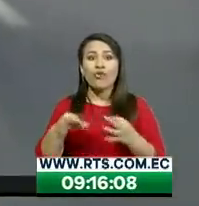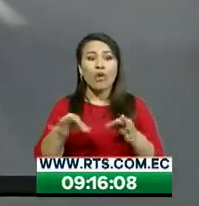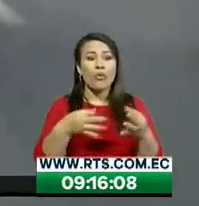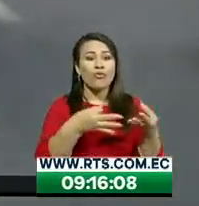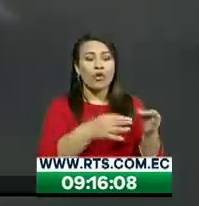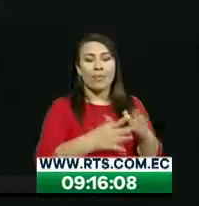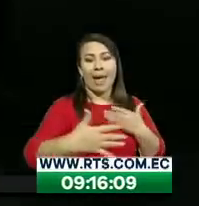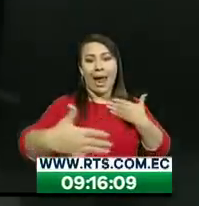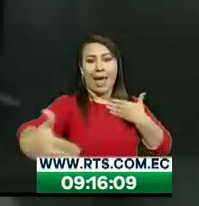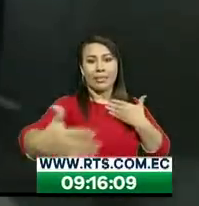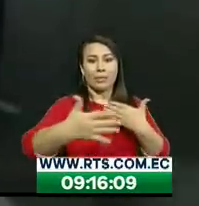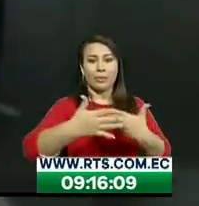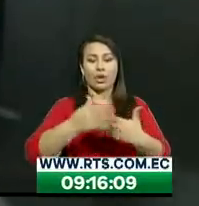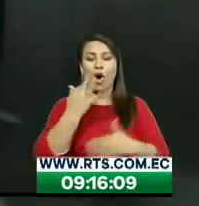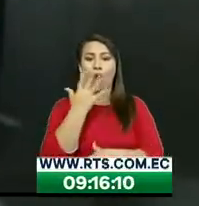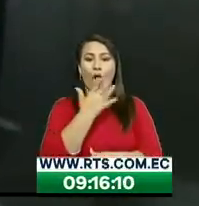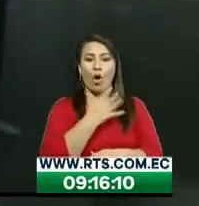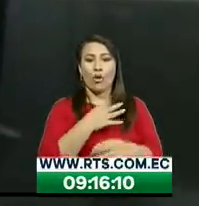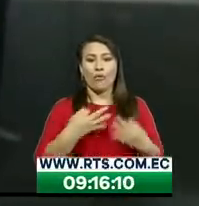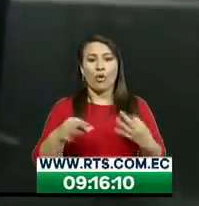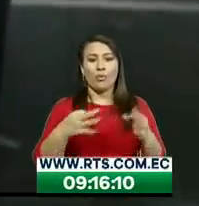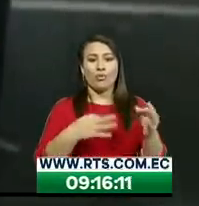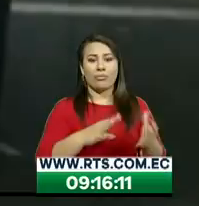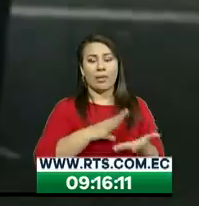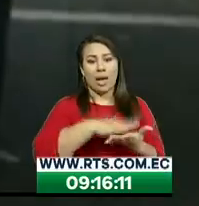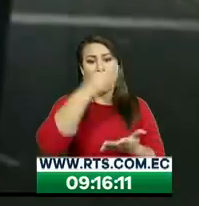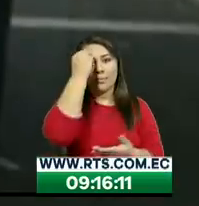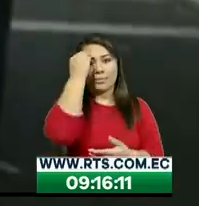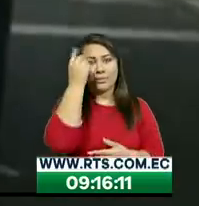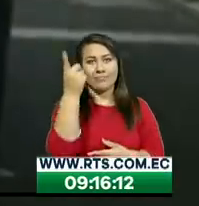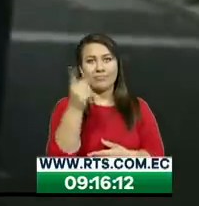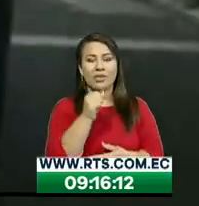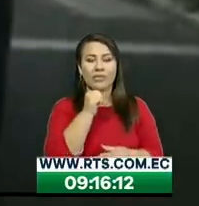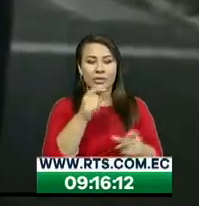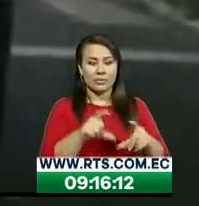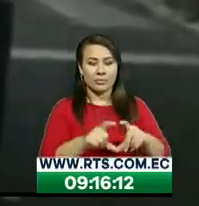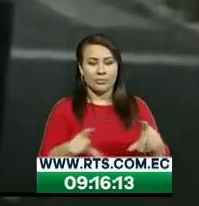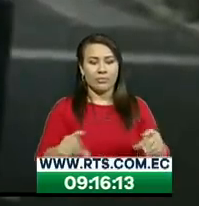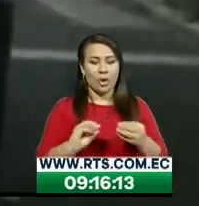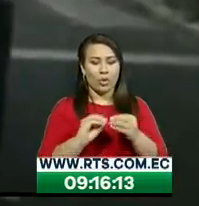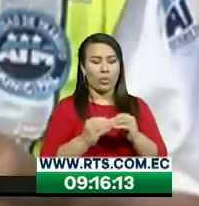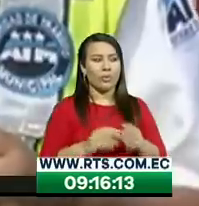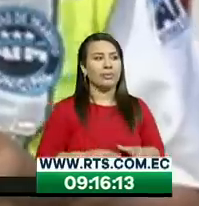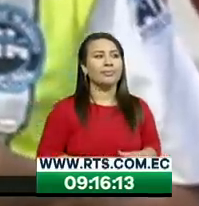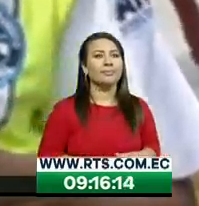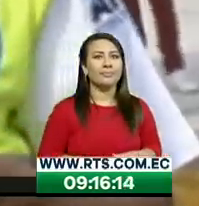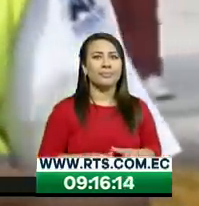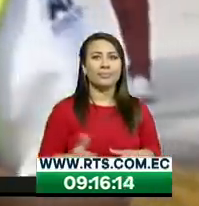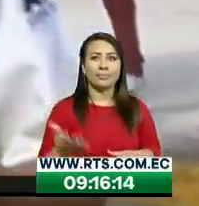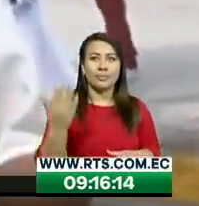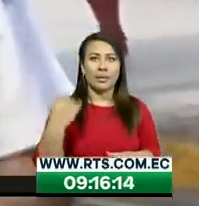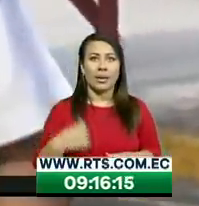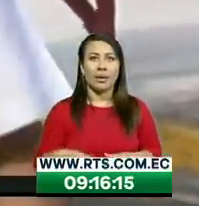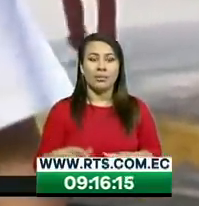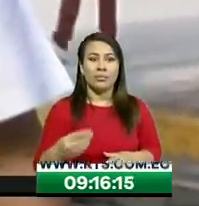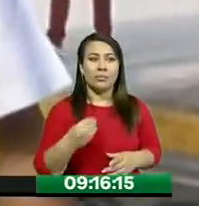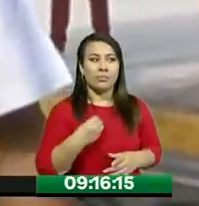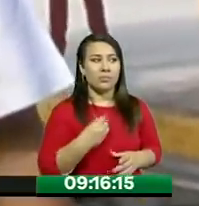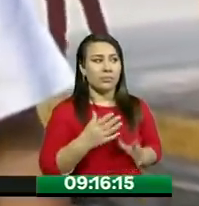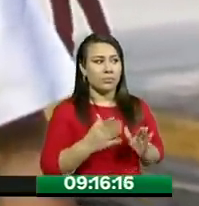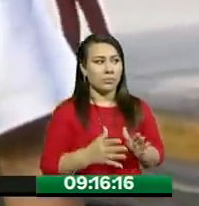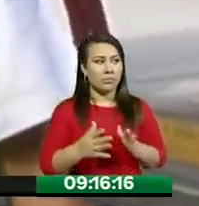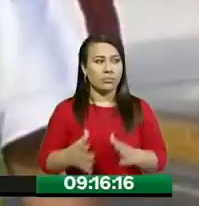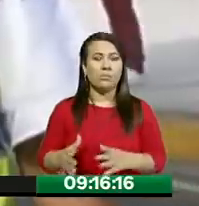información que existe en este sector, este ramal que es estrecho y que tiene aún asentamientos por casas y que son improvisadas, da una